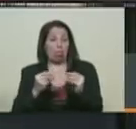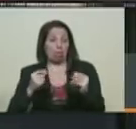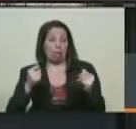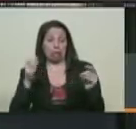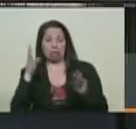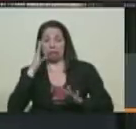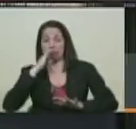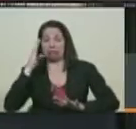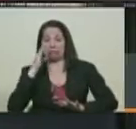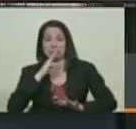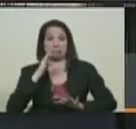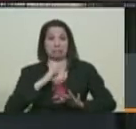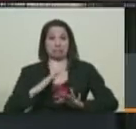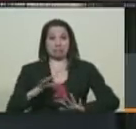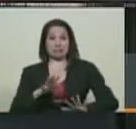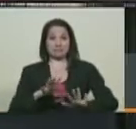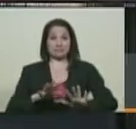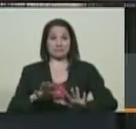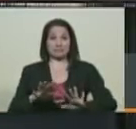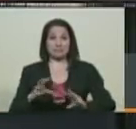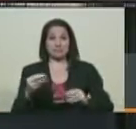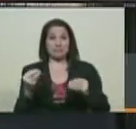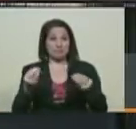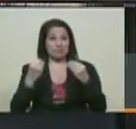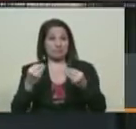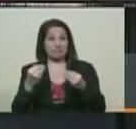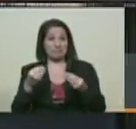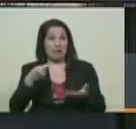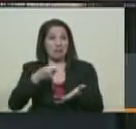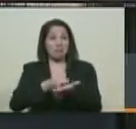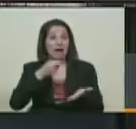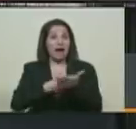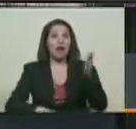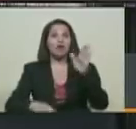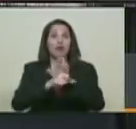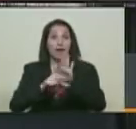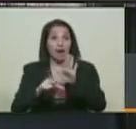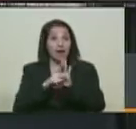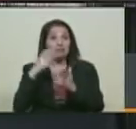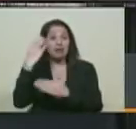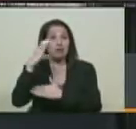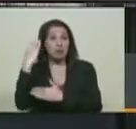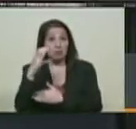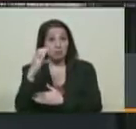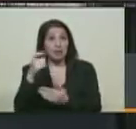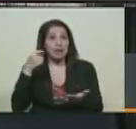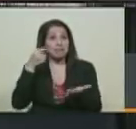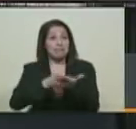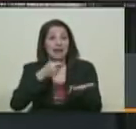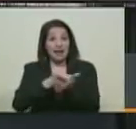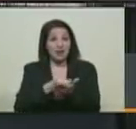que venían importados y pagados legalmente desde Colombia a Venezuela.